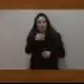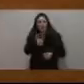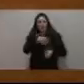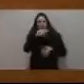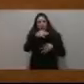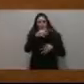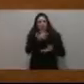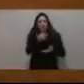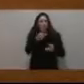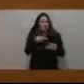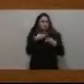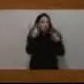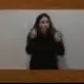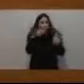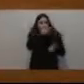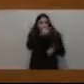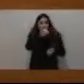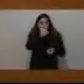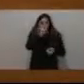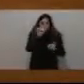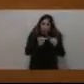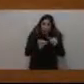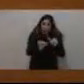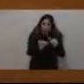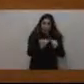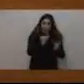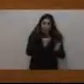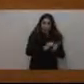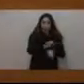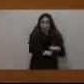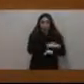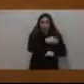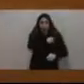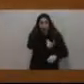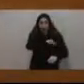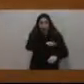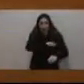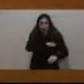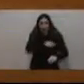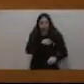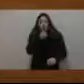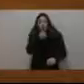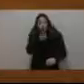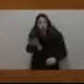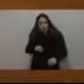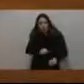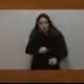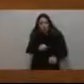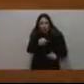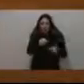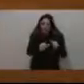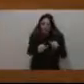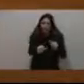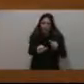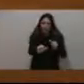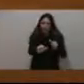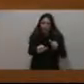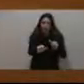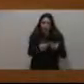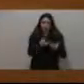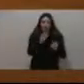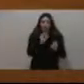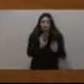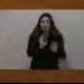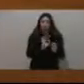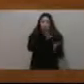del 2004, después de que el Gobierno de España fue asumido por el socialista. Entonces, sí que exigían ustedes, ya varios años antes de la construcción